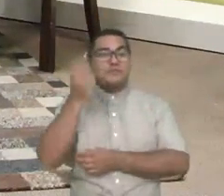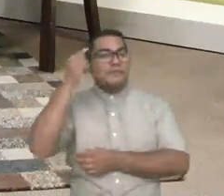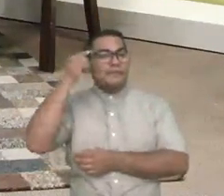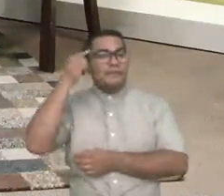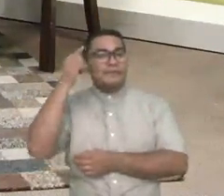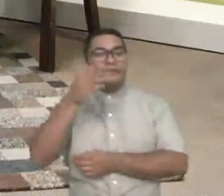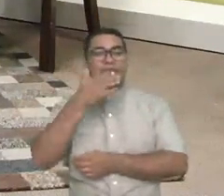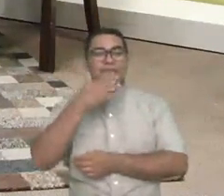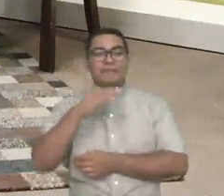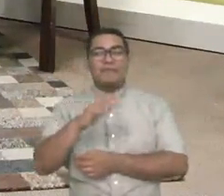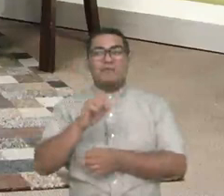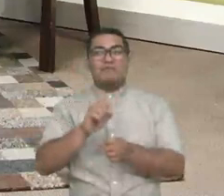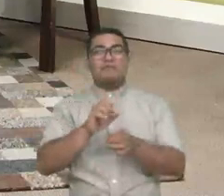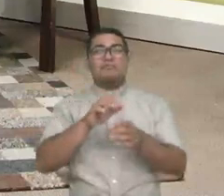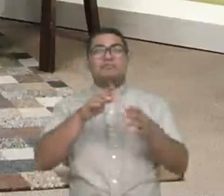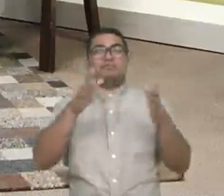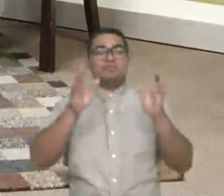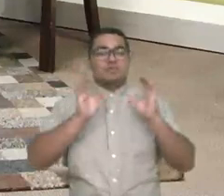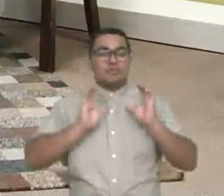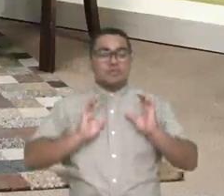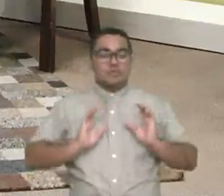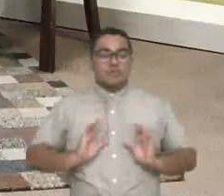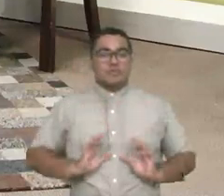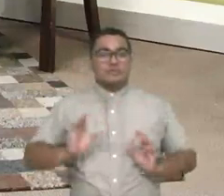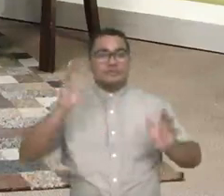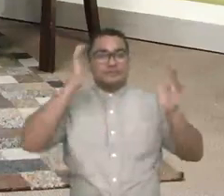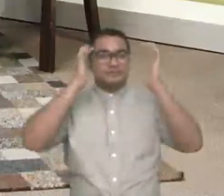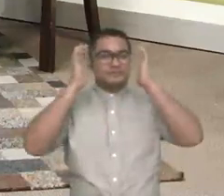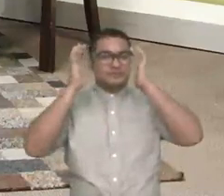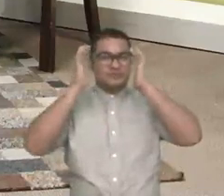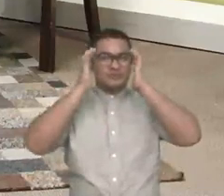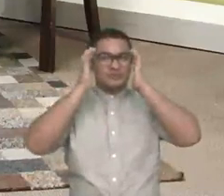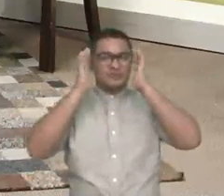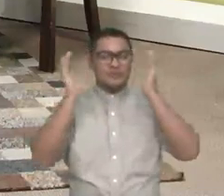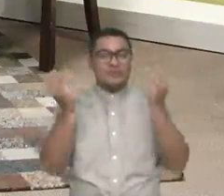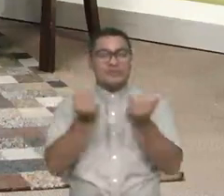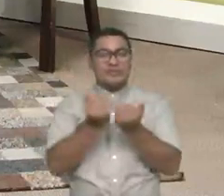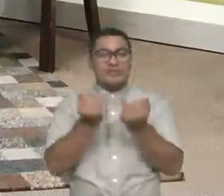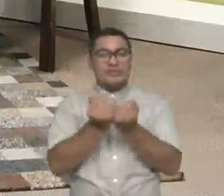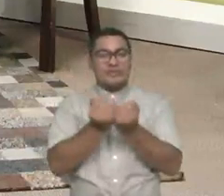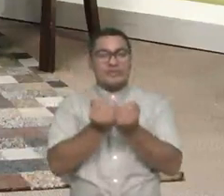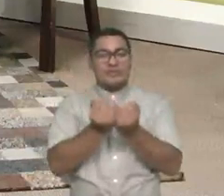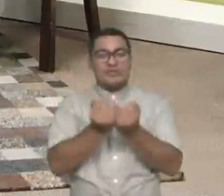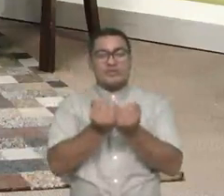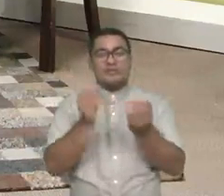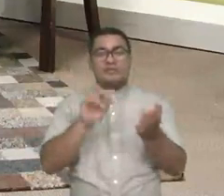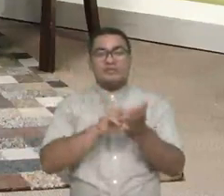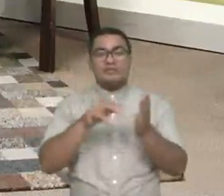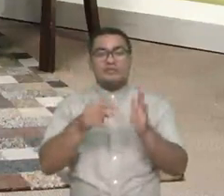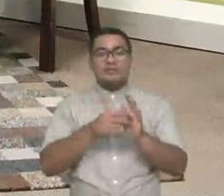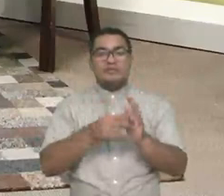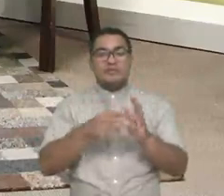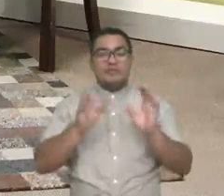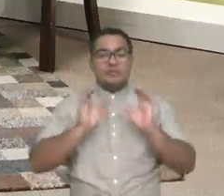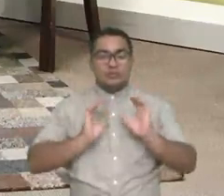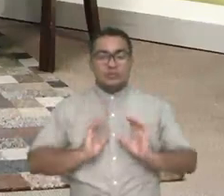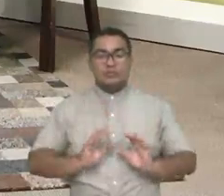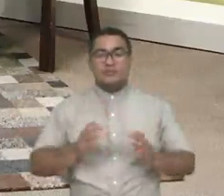negativo, detona todo nuestro sistema, como vos lo decías, ¿verdad? Todo nuestro sistema